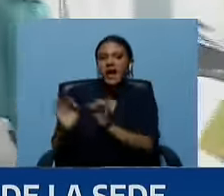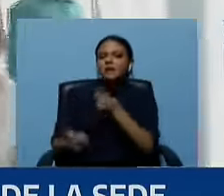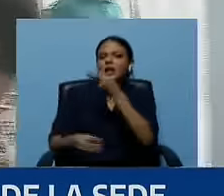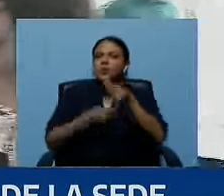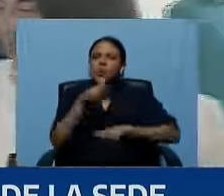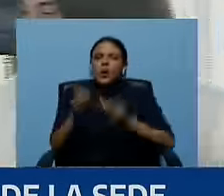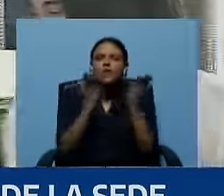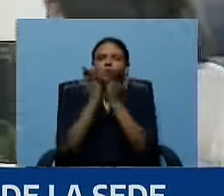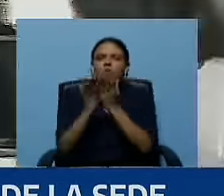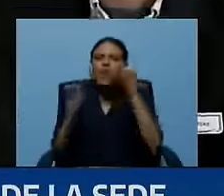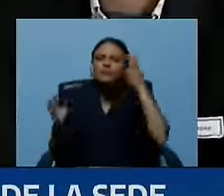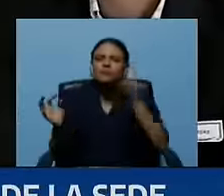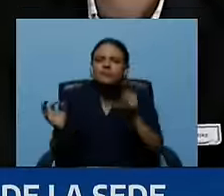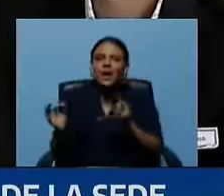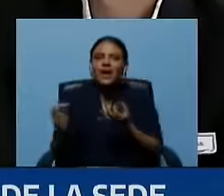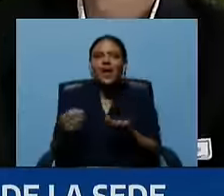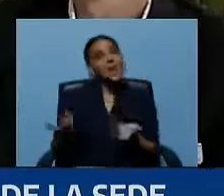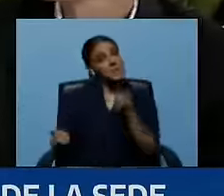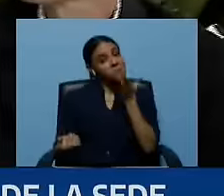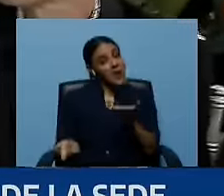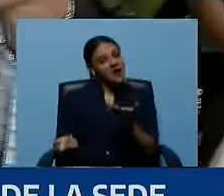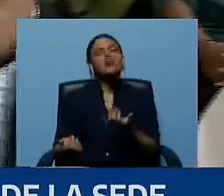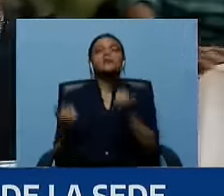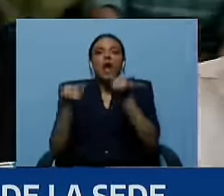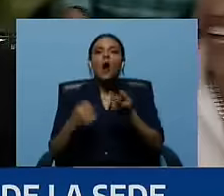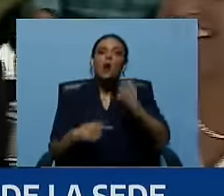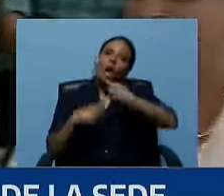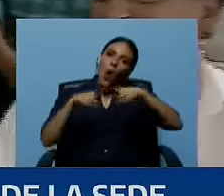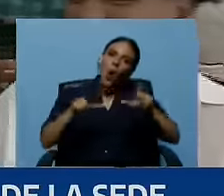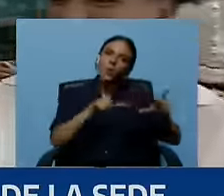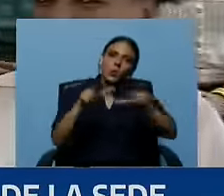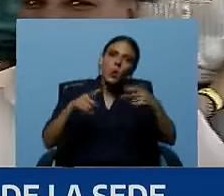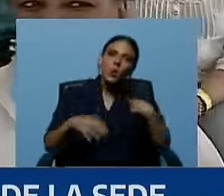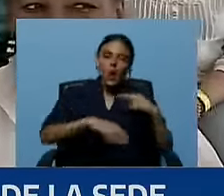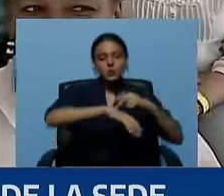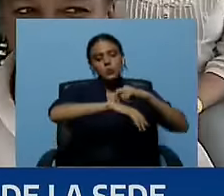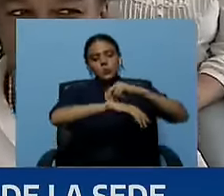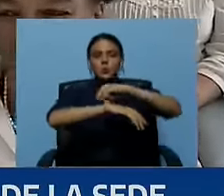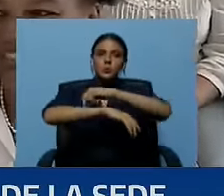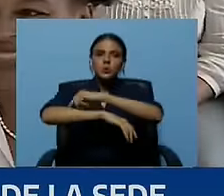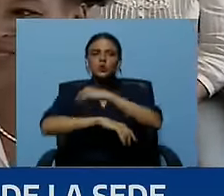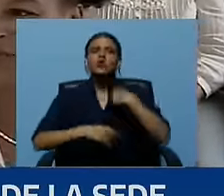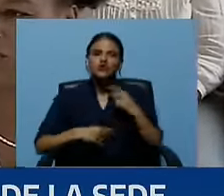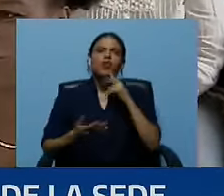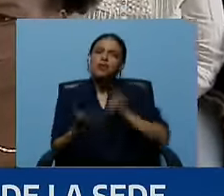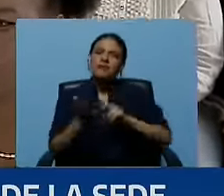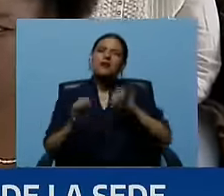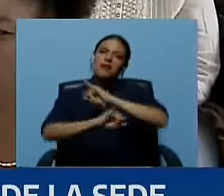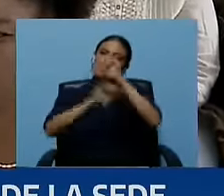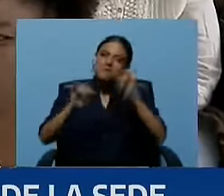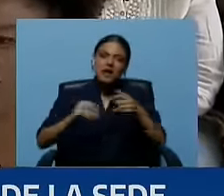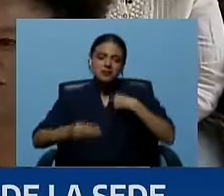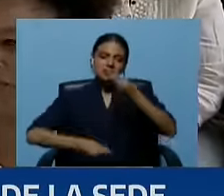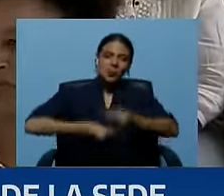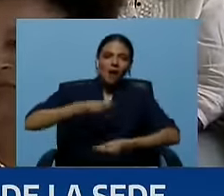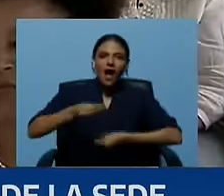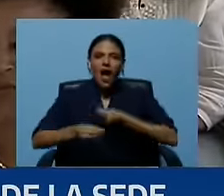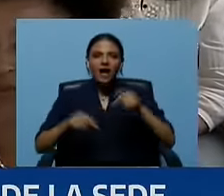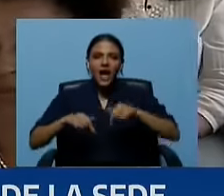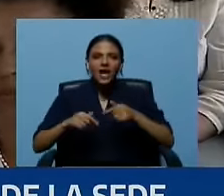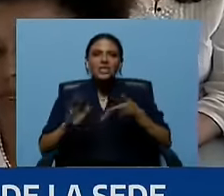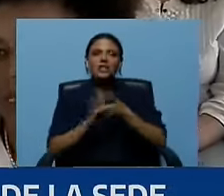vamos para allá, al lugar que fue planificado. Muy feliz de estar haciendo